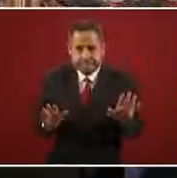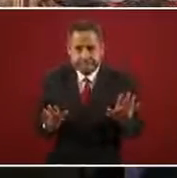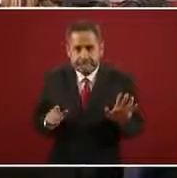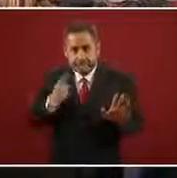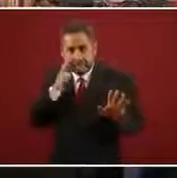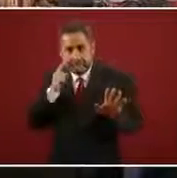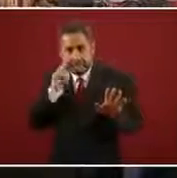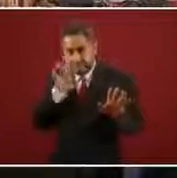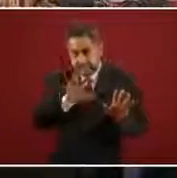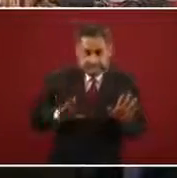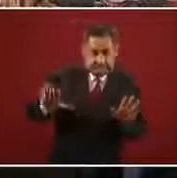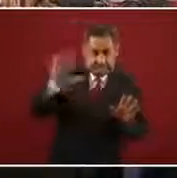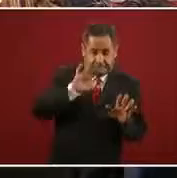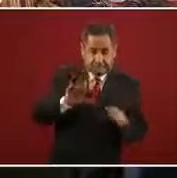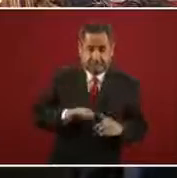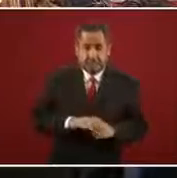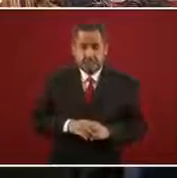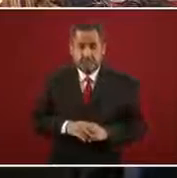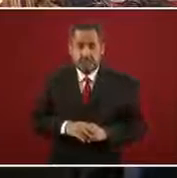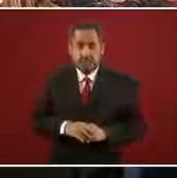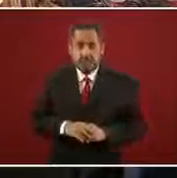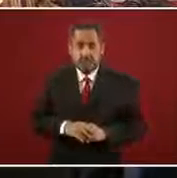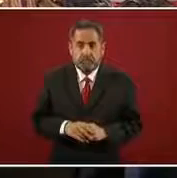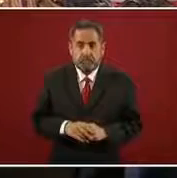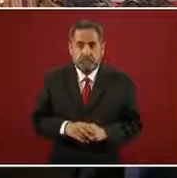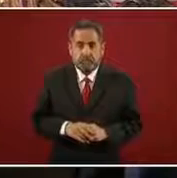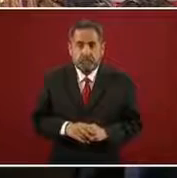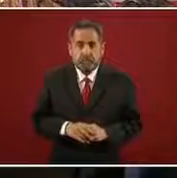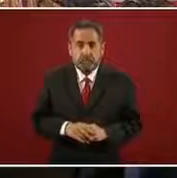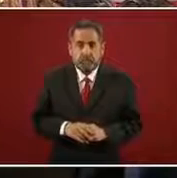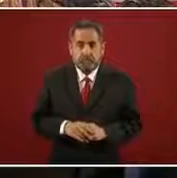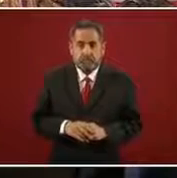esta zona, en todo esto,